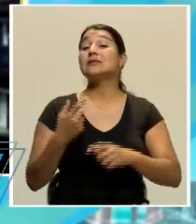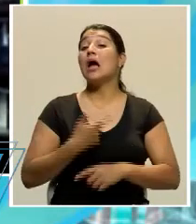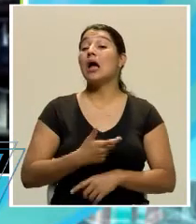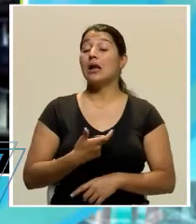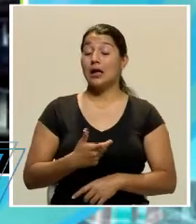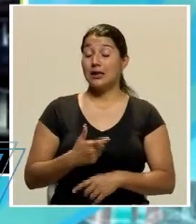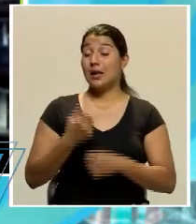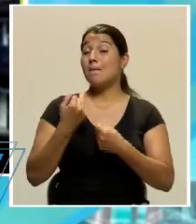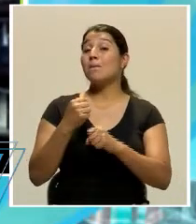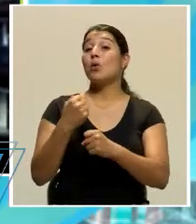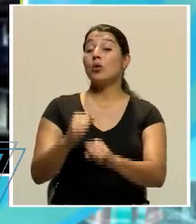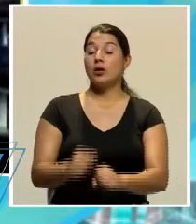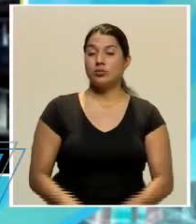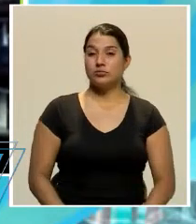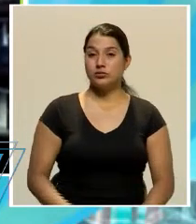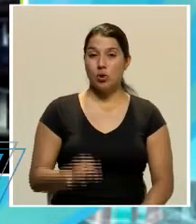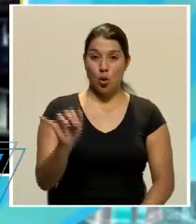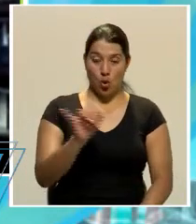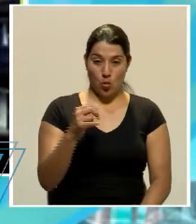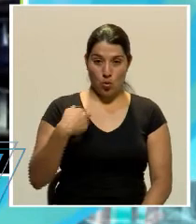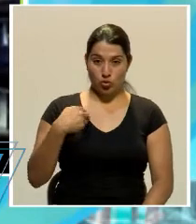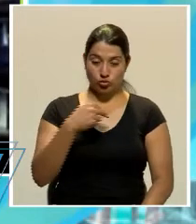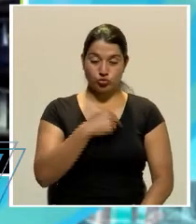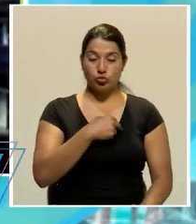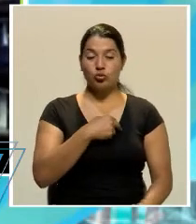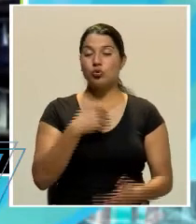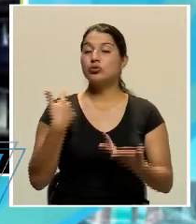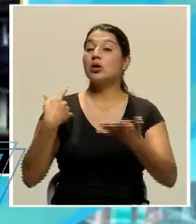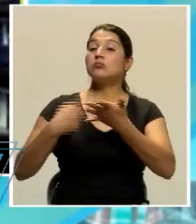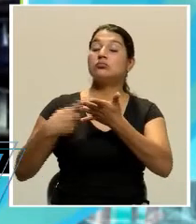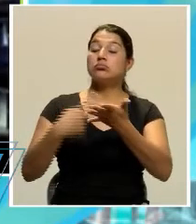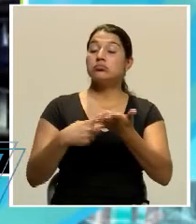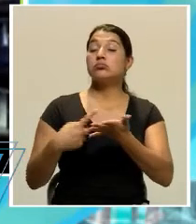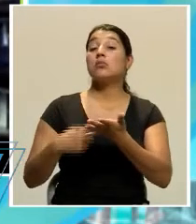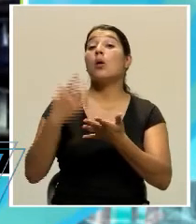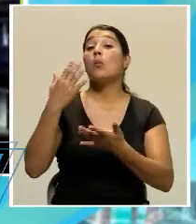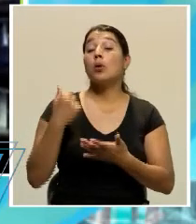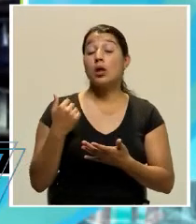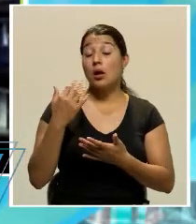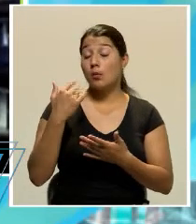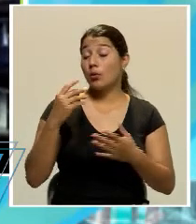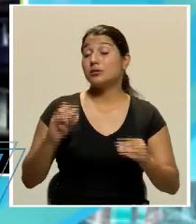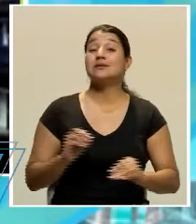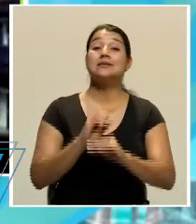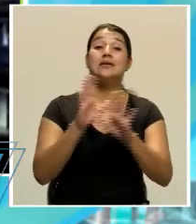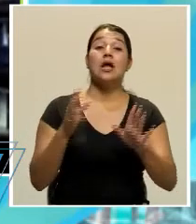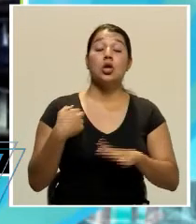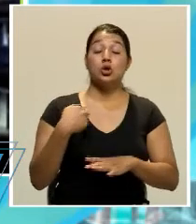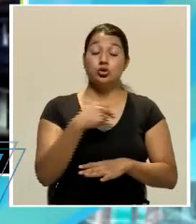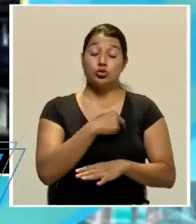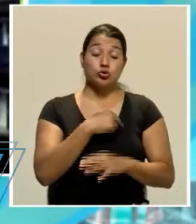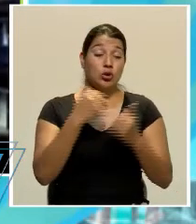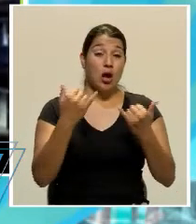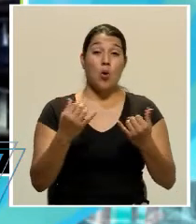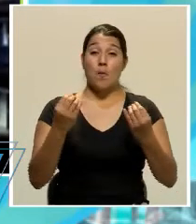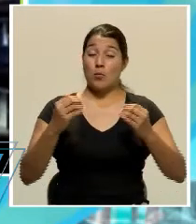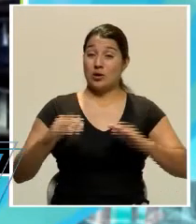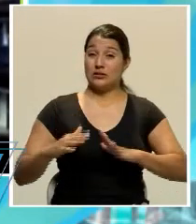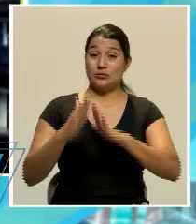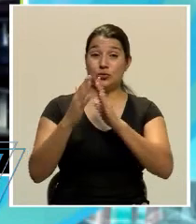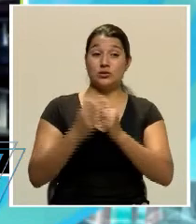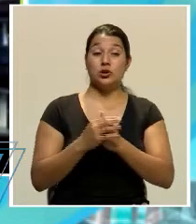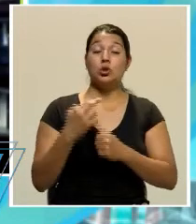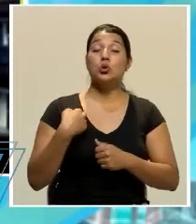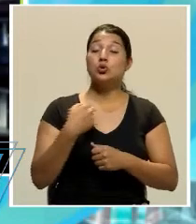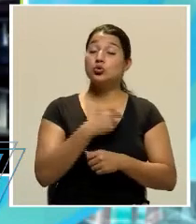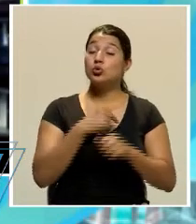modelo estructural que como sector hemos venido teniendo, porque definitivamente estamos muy expuestos, o sea, somos